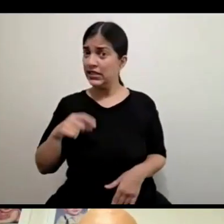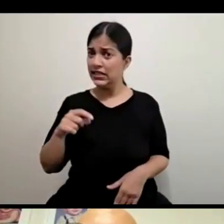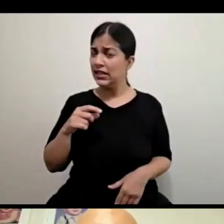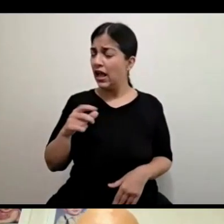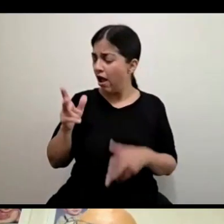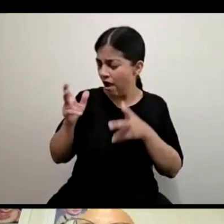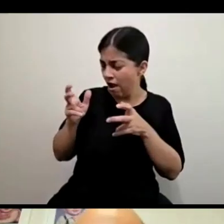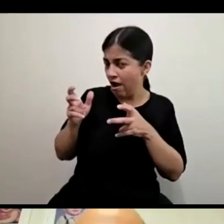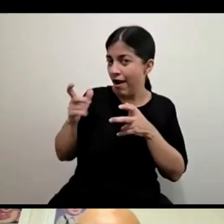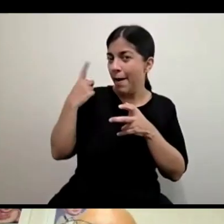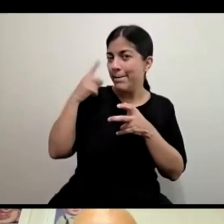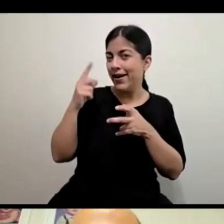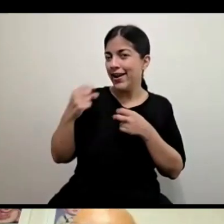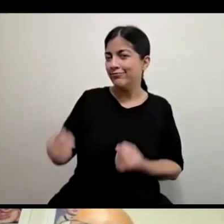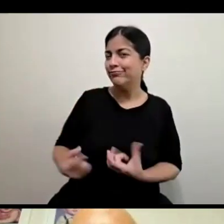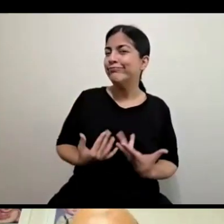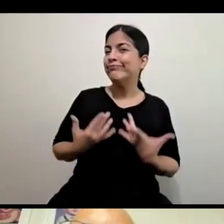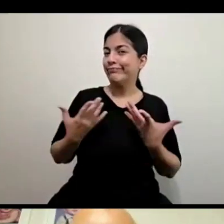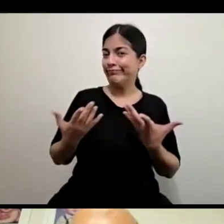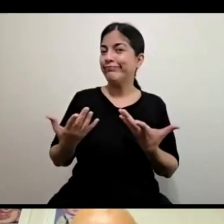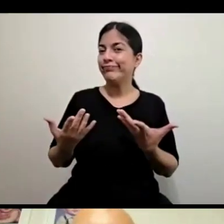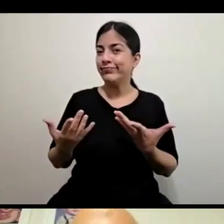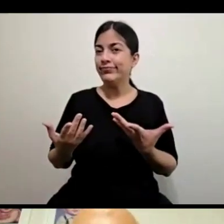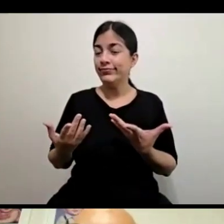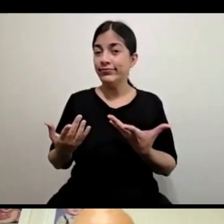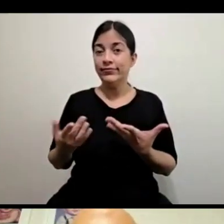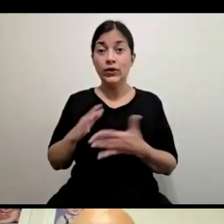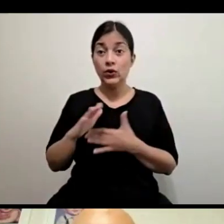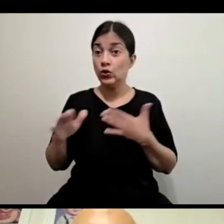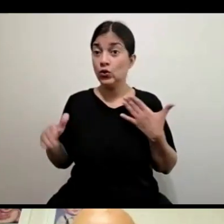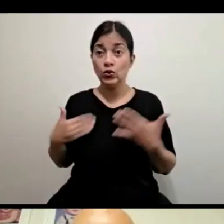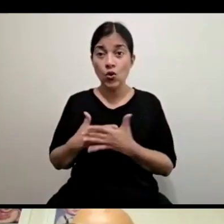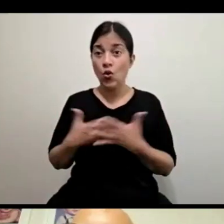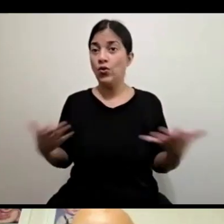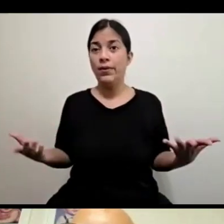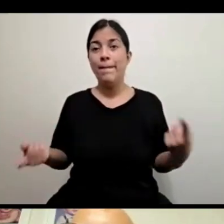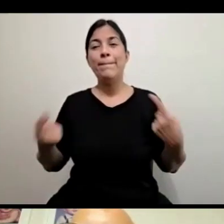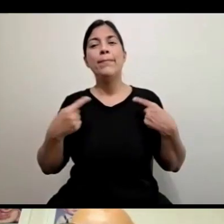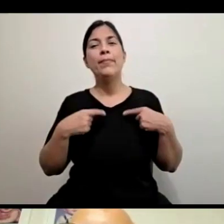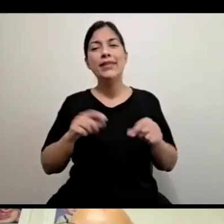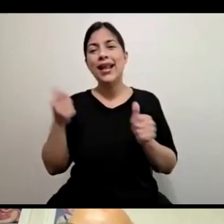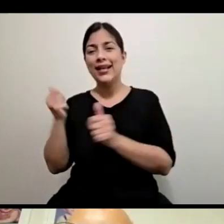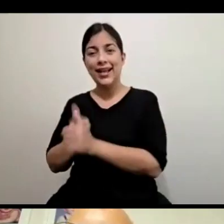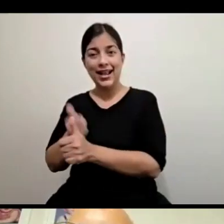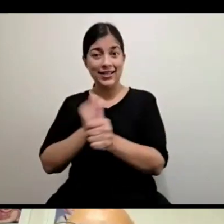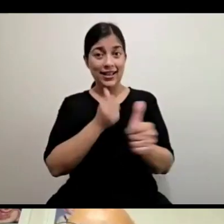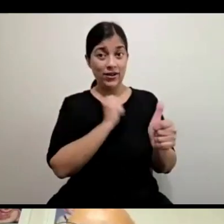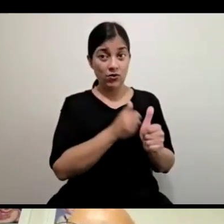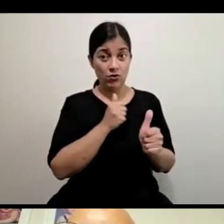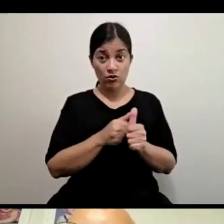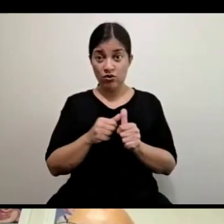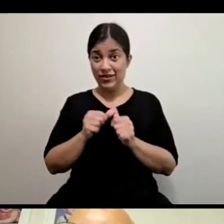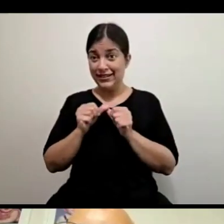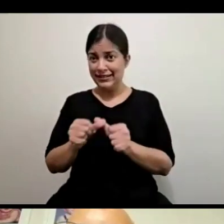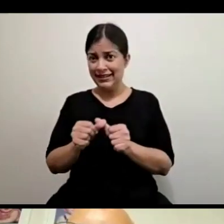referencia para entrar, porque es que todos, es que mientras cada cual siga jalando para su lado